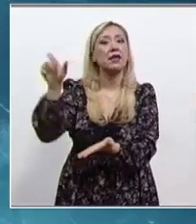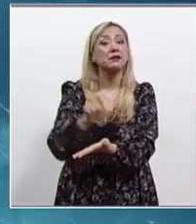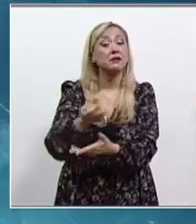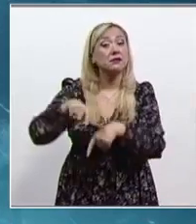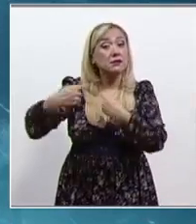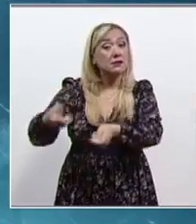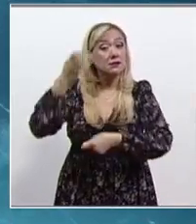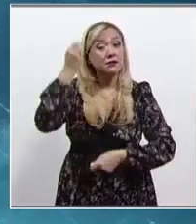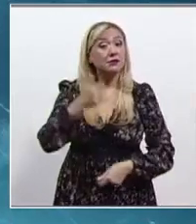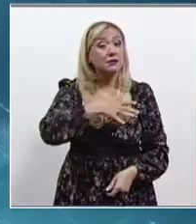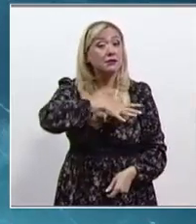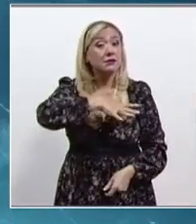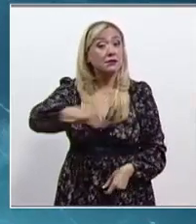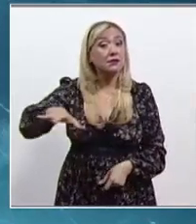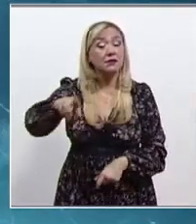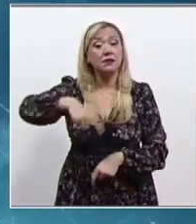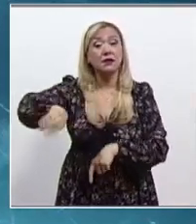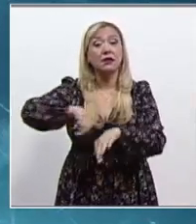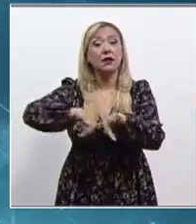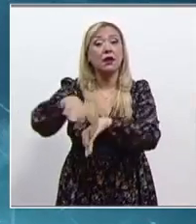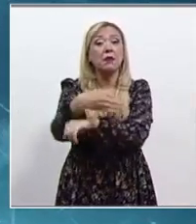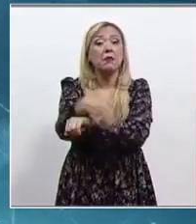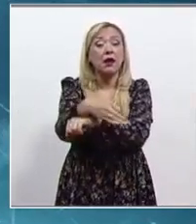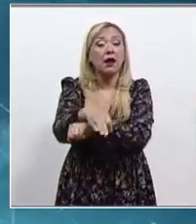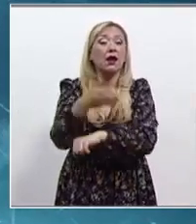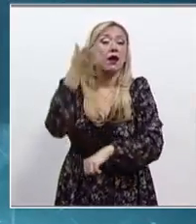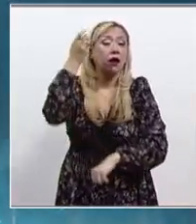vejez a trabajadores transitorios.